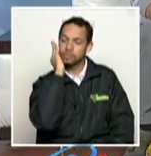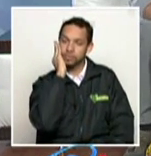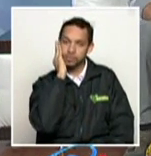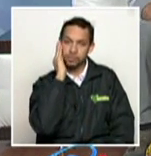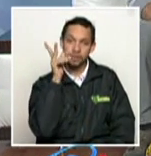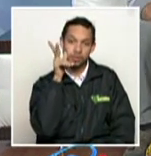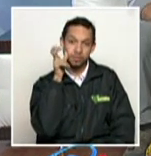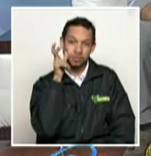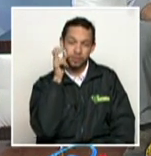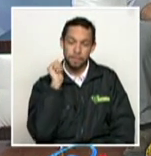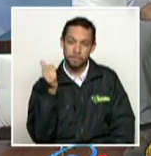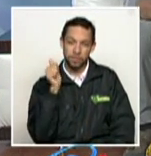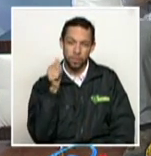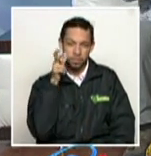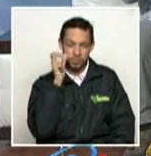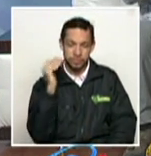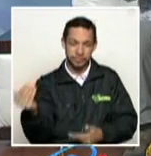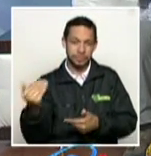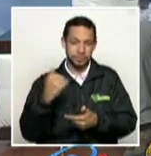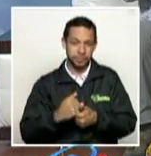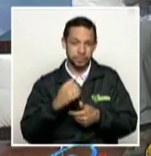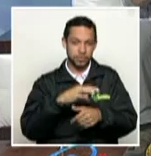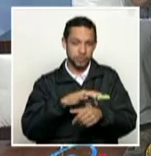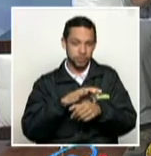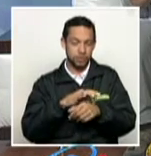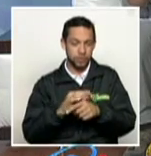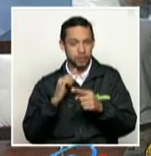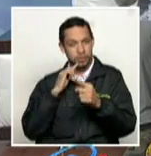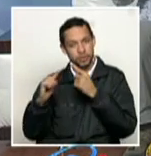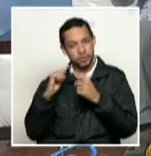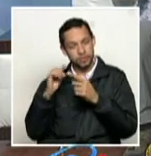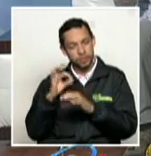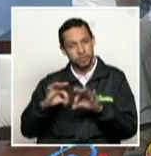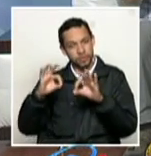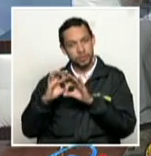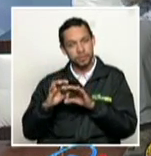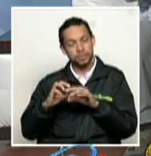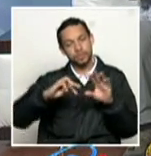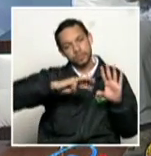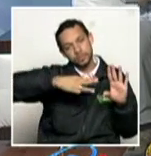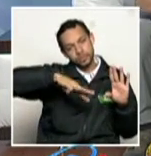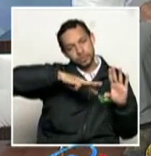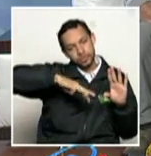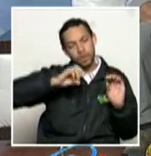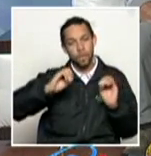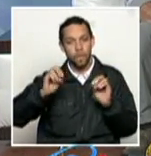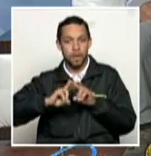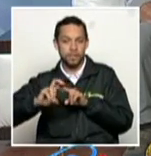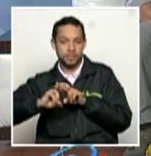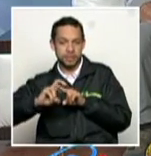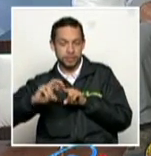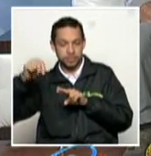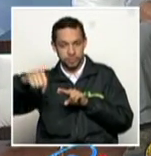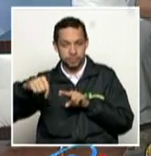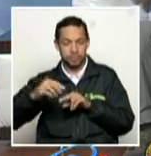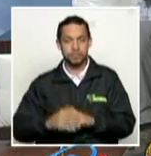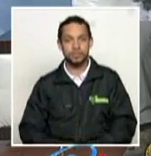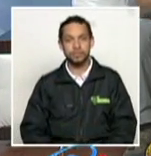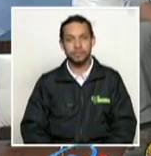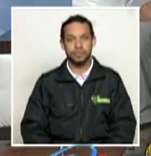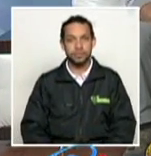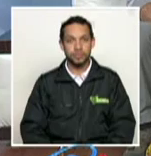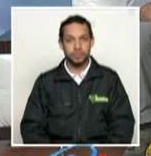que el doctor Jorge Enrique Rojas obtiene en la consulta normal en Dos Quebradas o en su centro médico aquí en